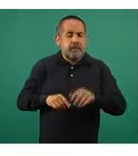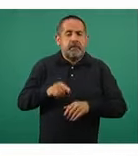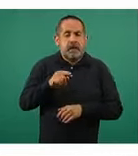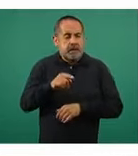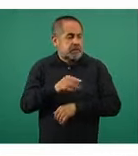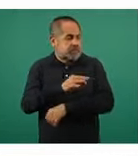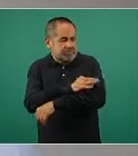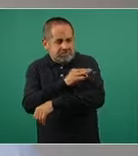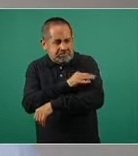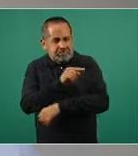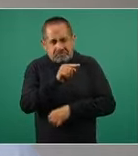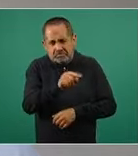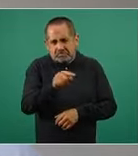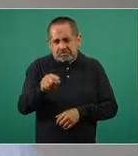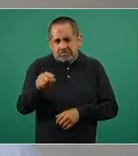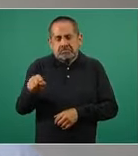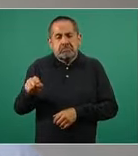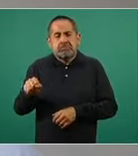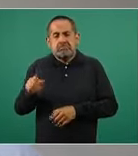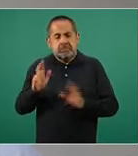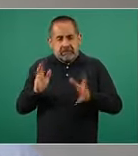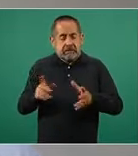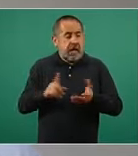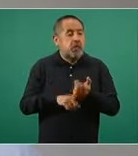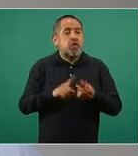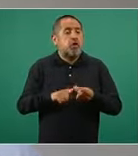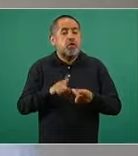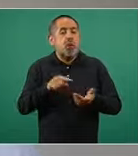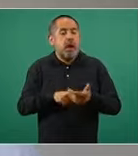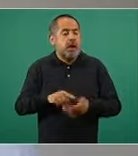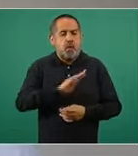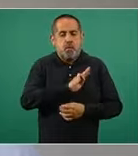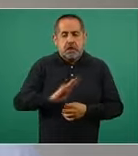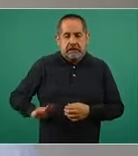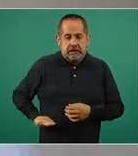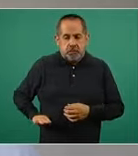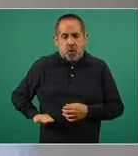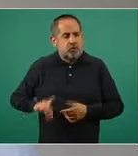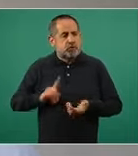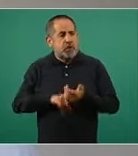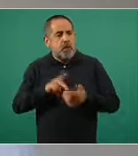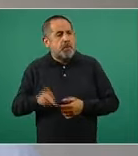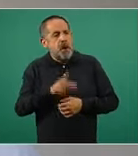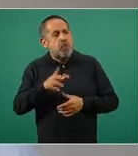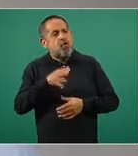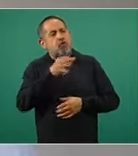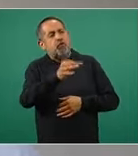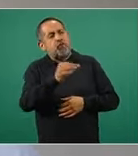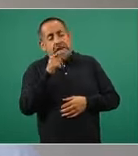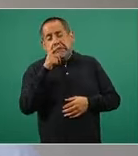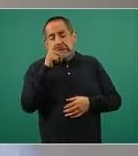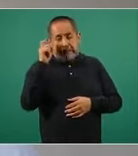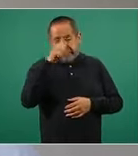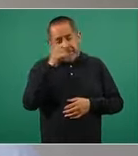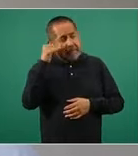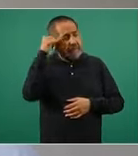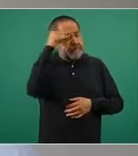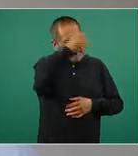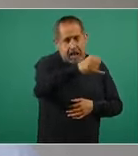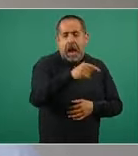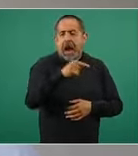aplicada precisamente en municipios rurales, municipios inclusive de difícil acceso,